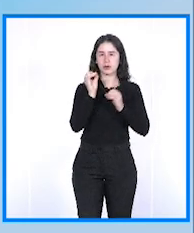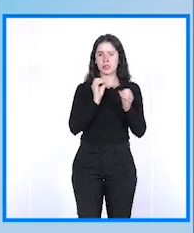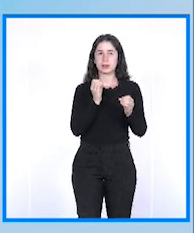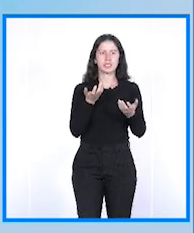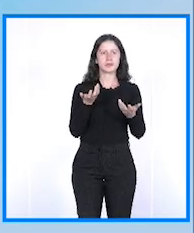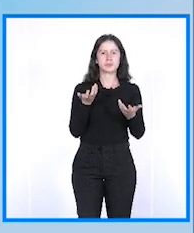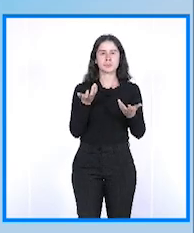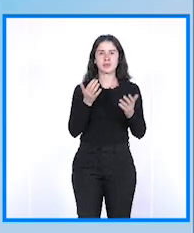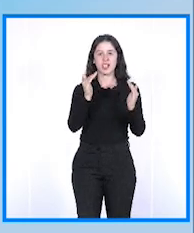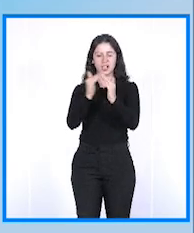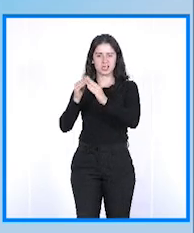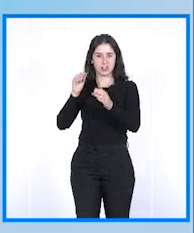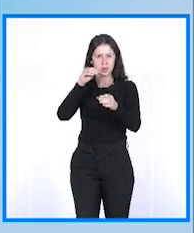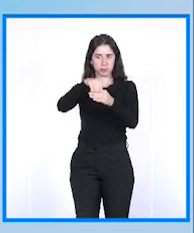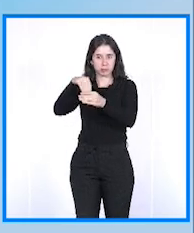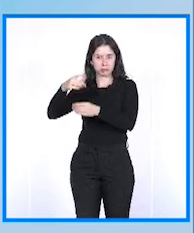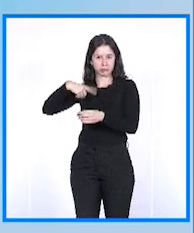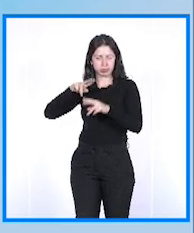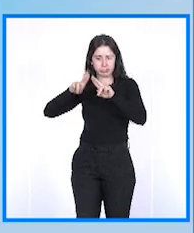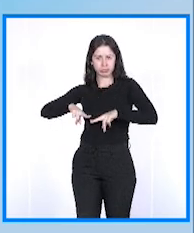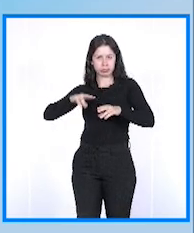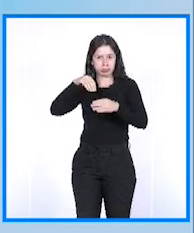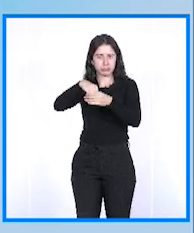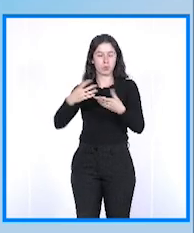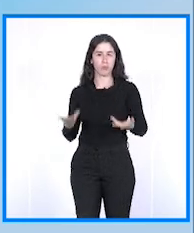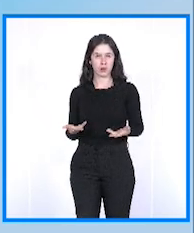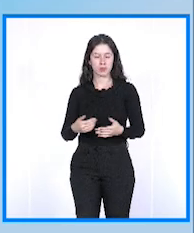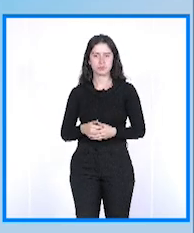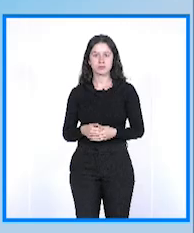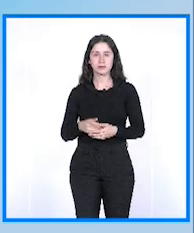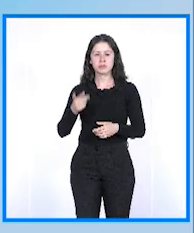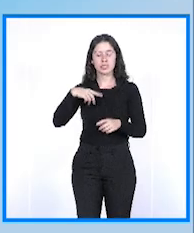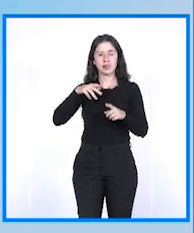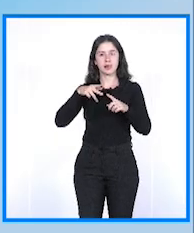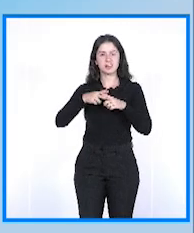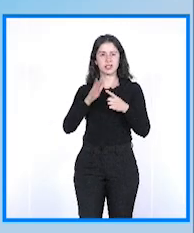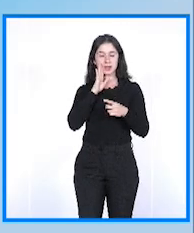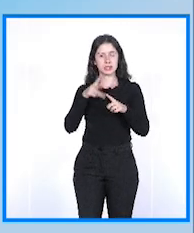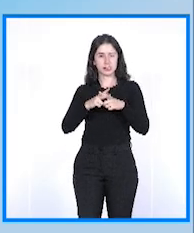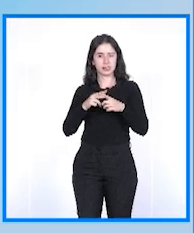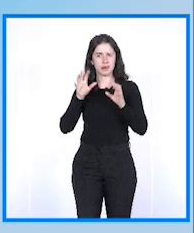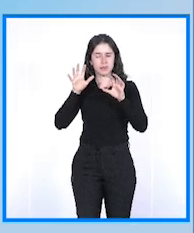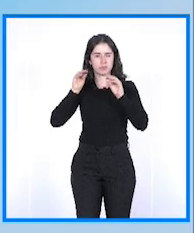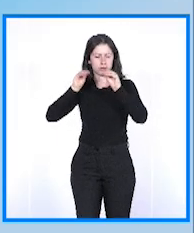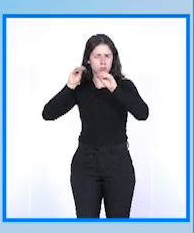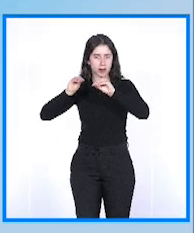cada a las viviendas que estamos analizando bueno hacíamos un taller de formación como os decía